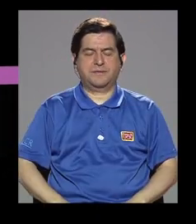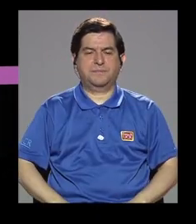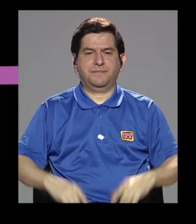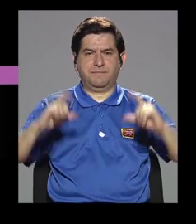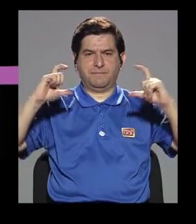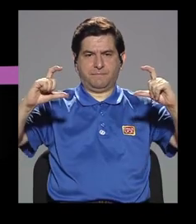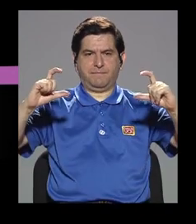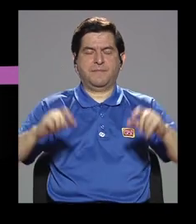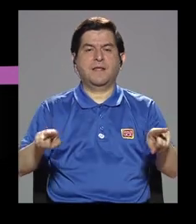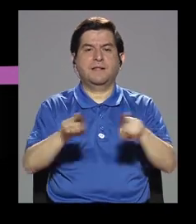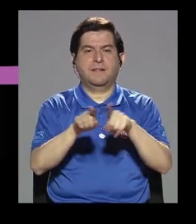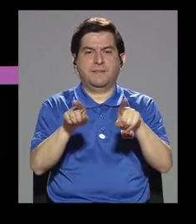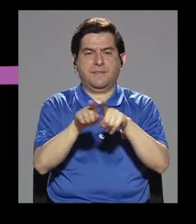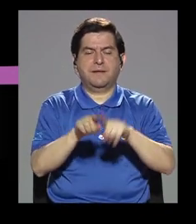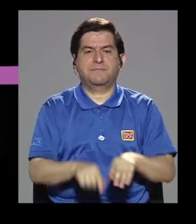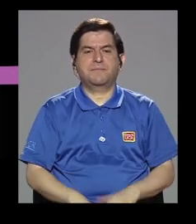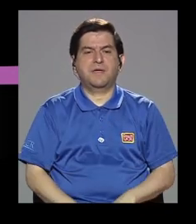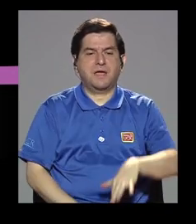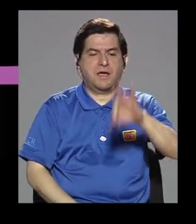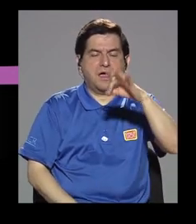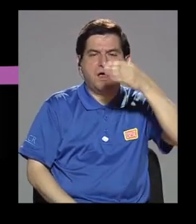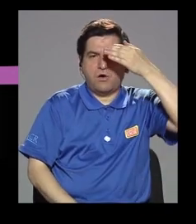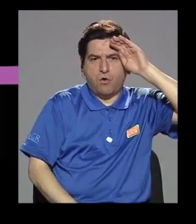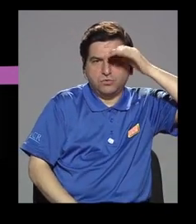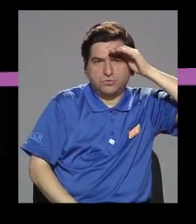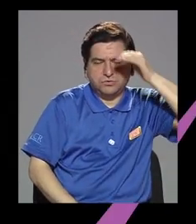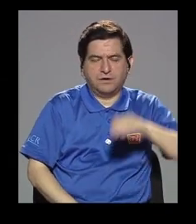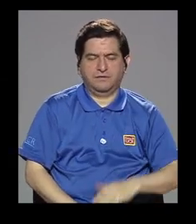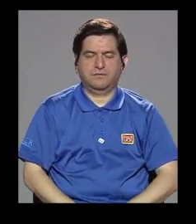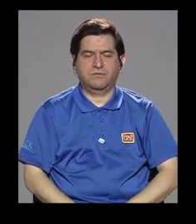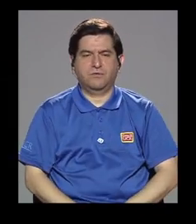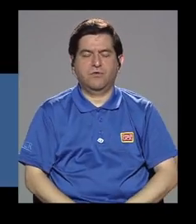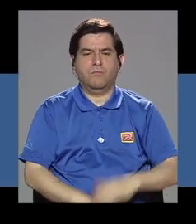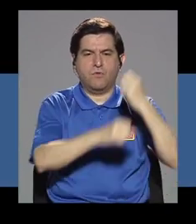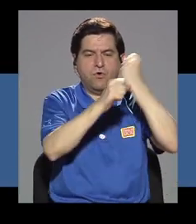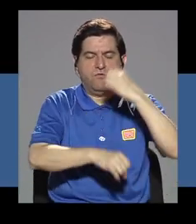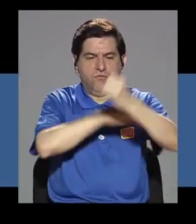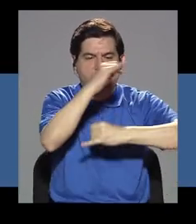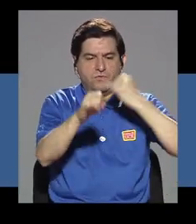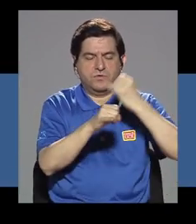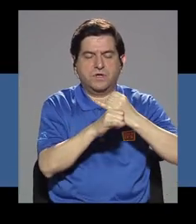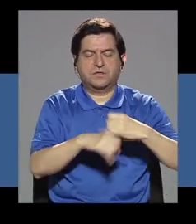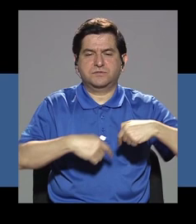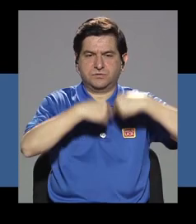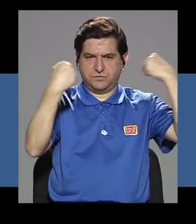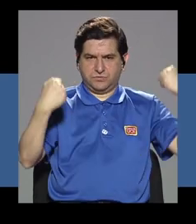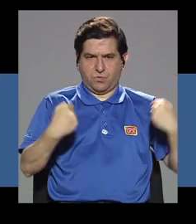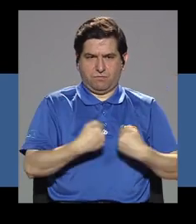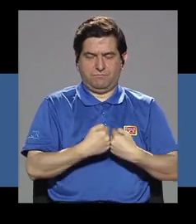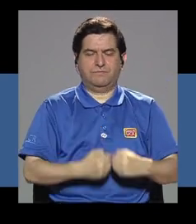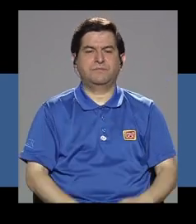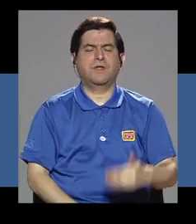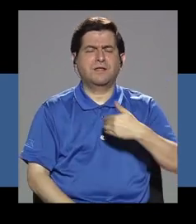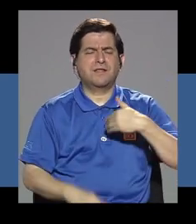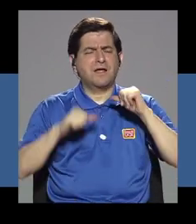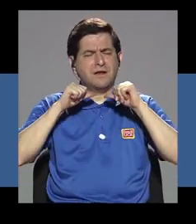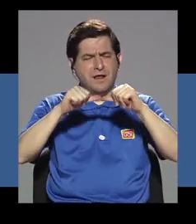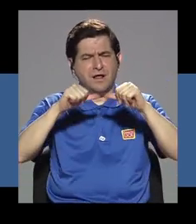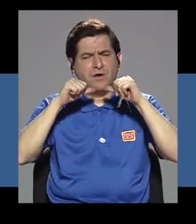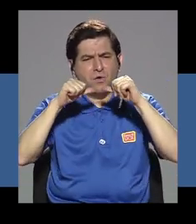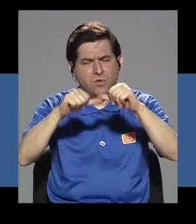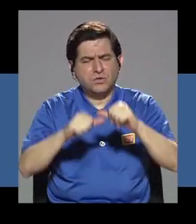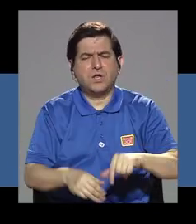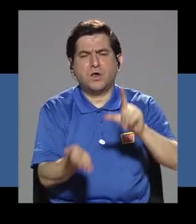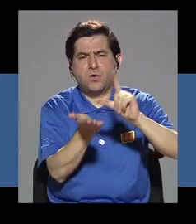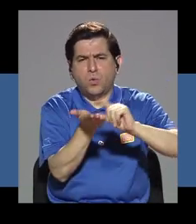www.funicor.org. También nos pueden encontrar en Facebook como Funicor, como Fundación Internacional del Corazón, que tenemos pues